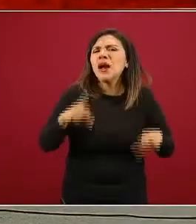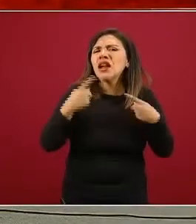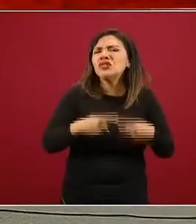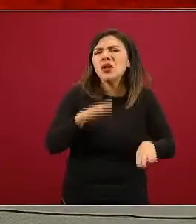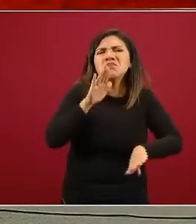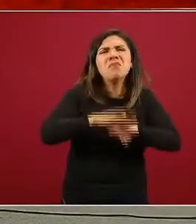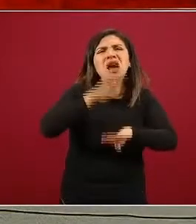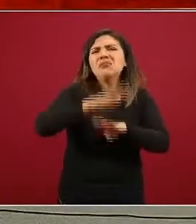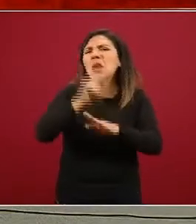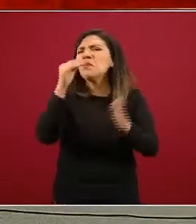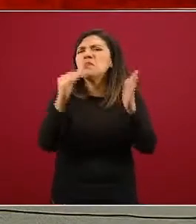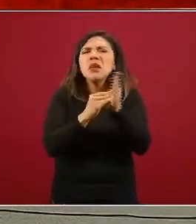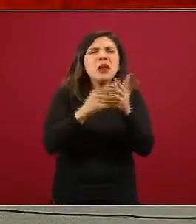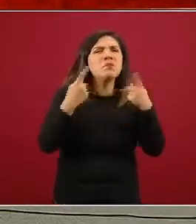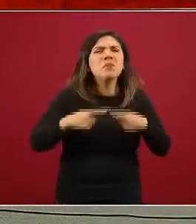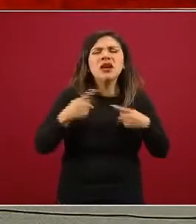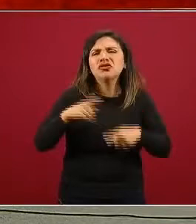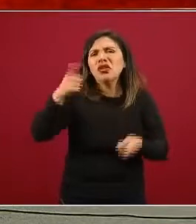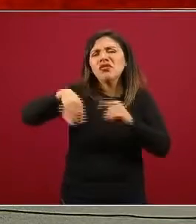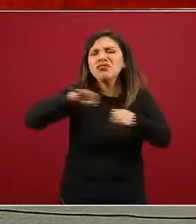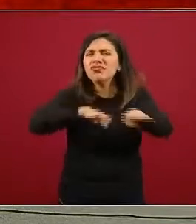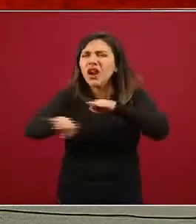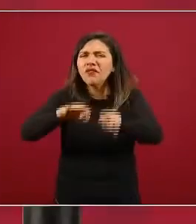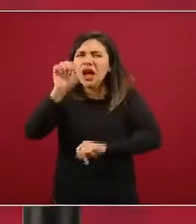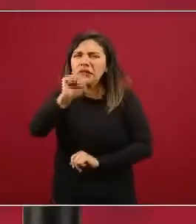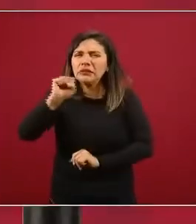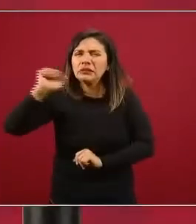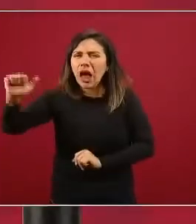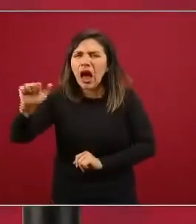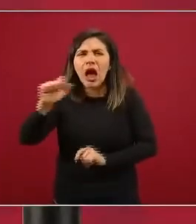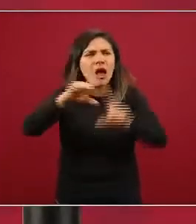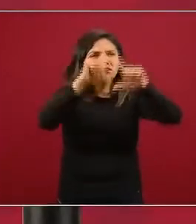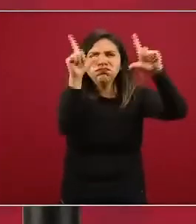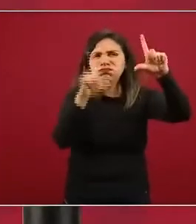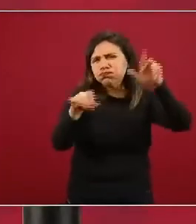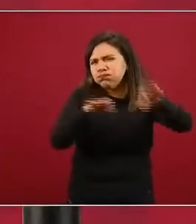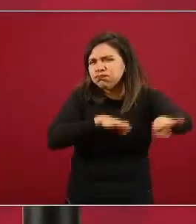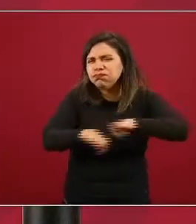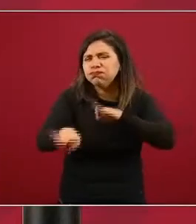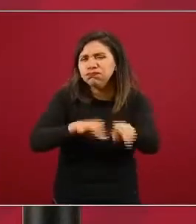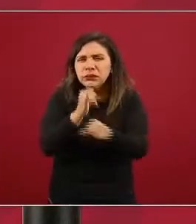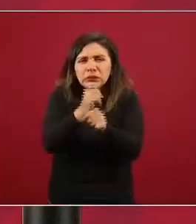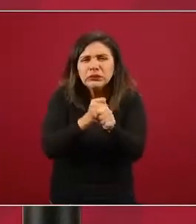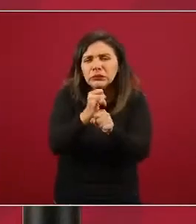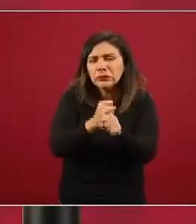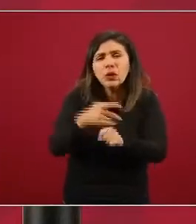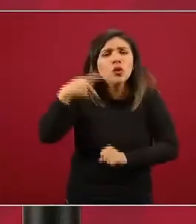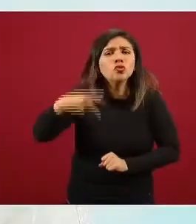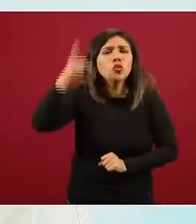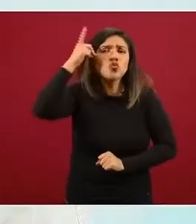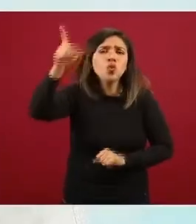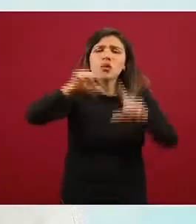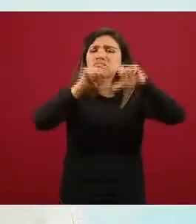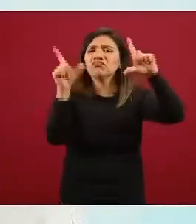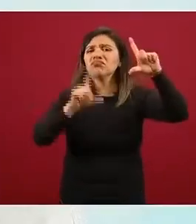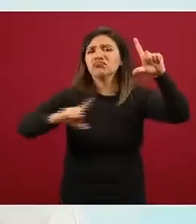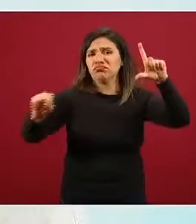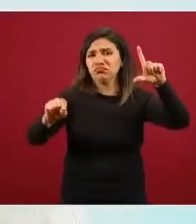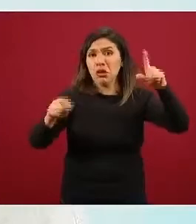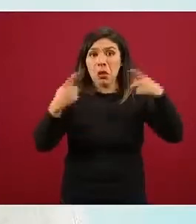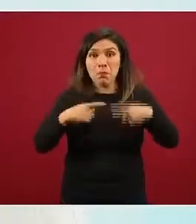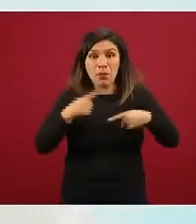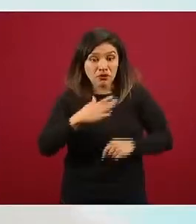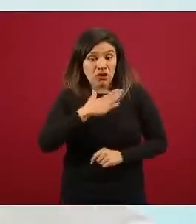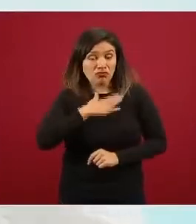o miles de personas en el Sistema Nacional de Salud en todos los rincones del país y es propiedad de la nación, no de las